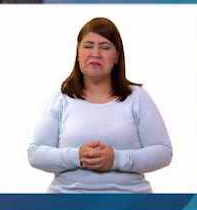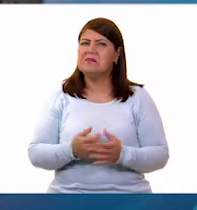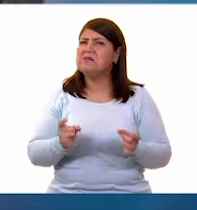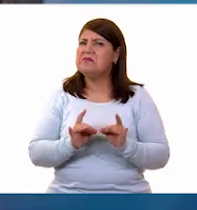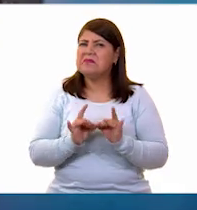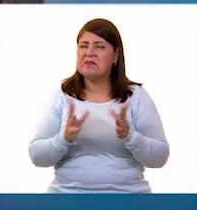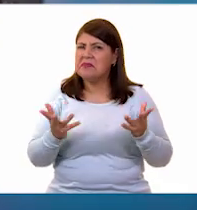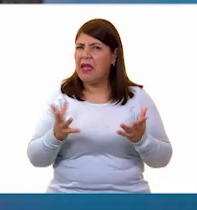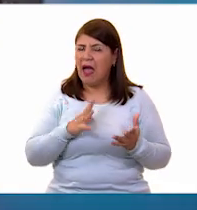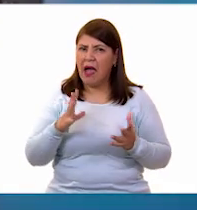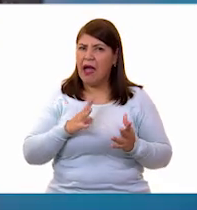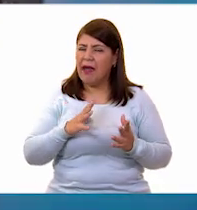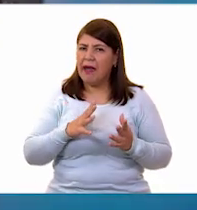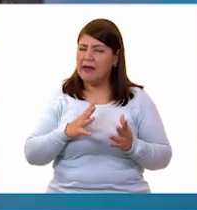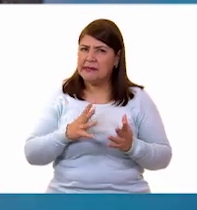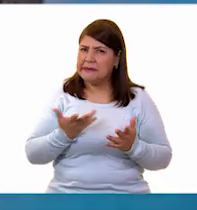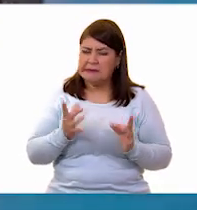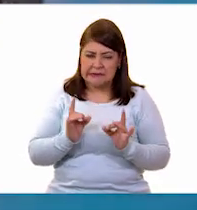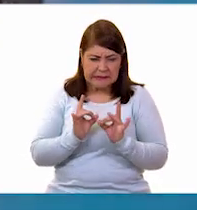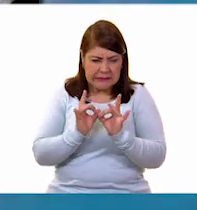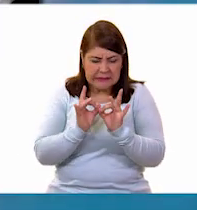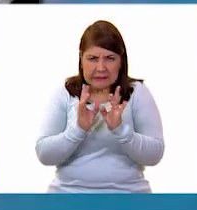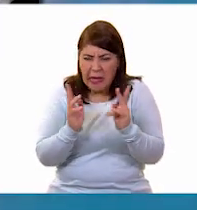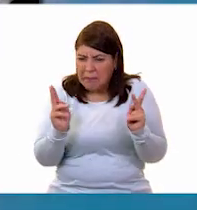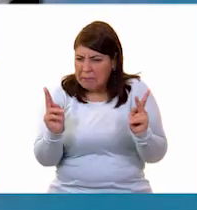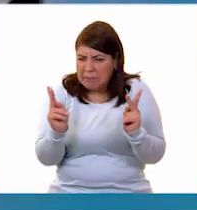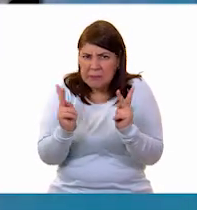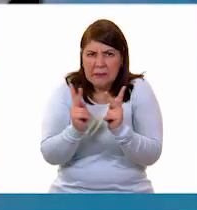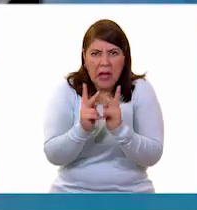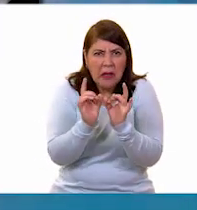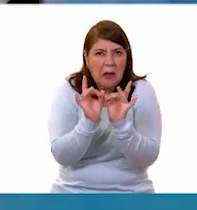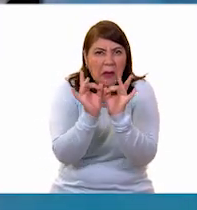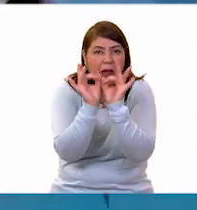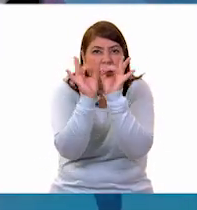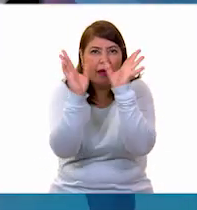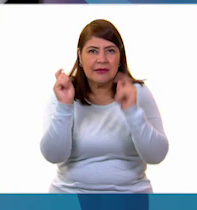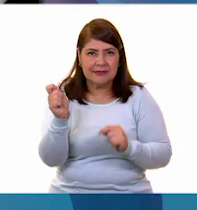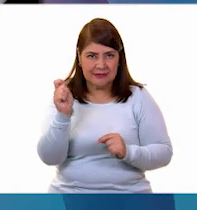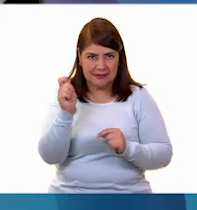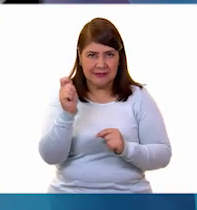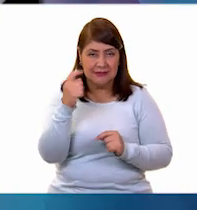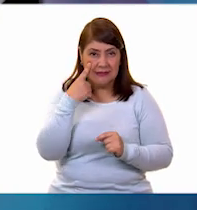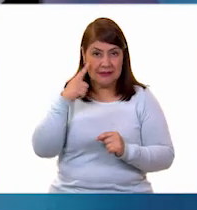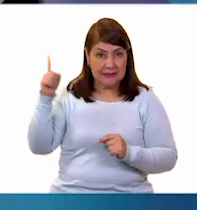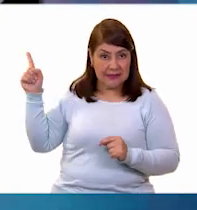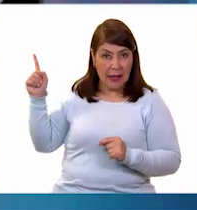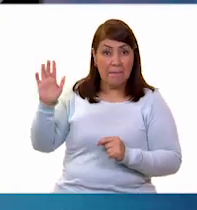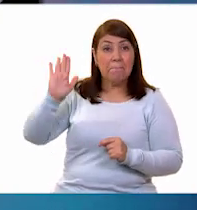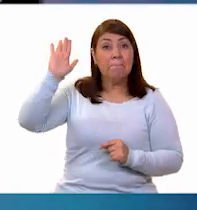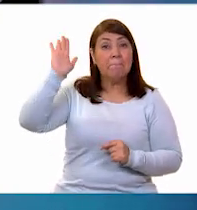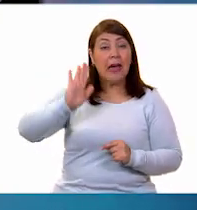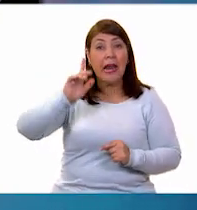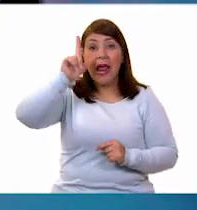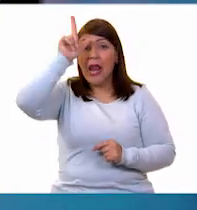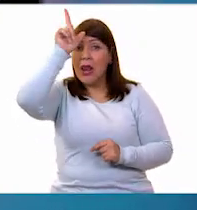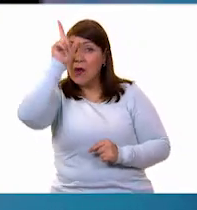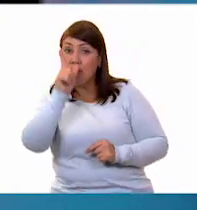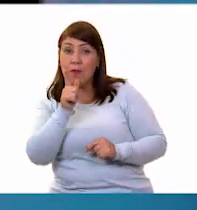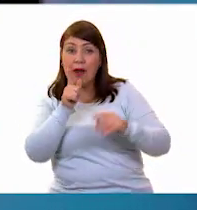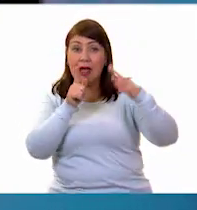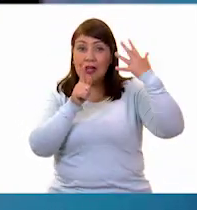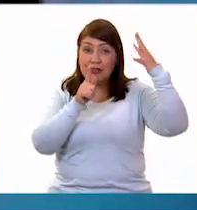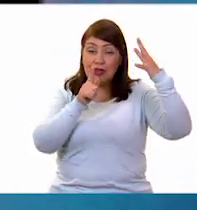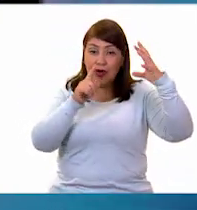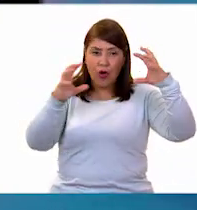coincidencia extraordinaria en la naturaleza. Y es que el tamaño aparente de la Luna y del Sol